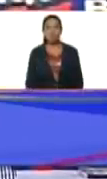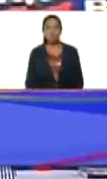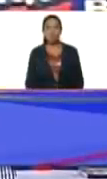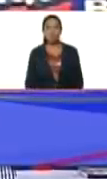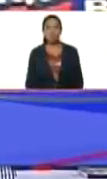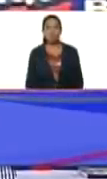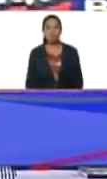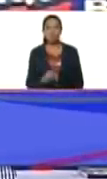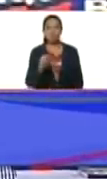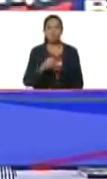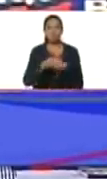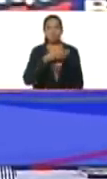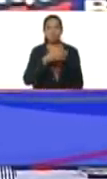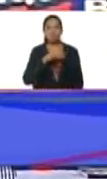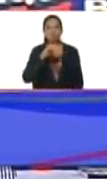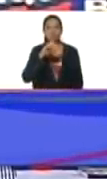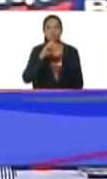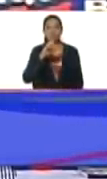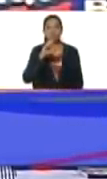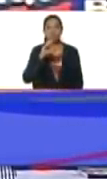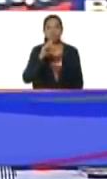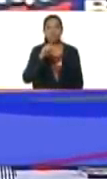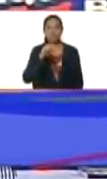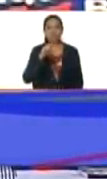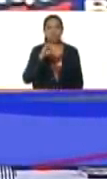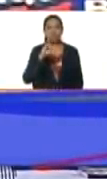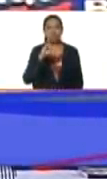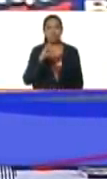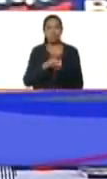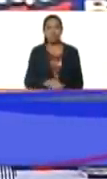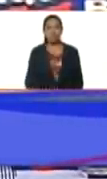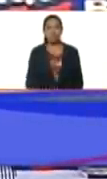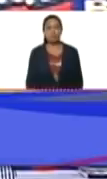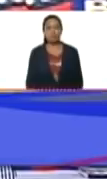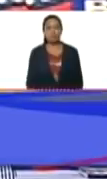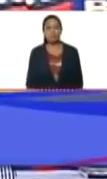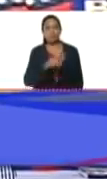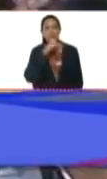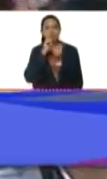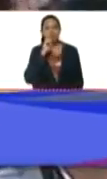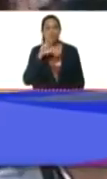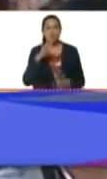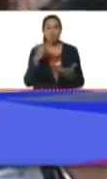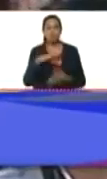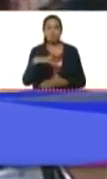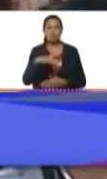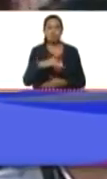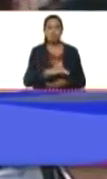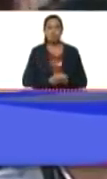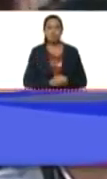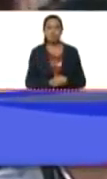Sí, señor. Exequio. Exequio. Exequio. ¿Quién te puso ese nombre?